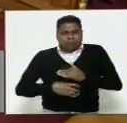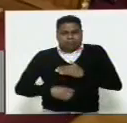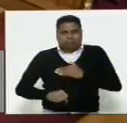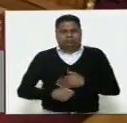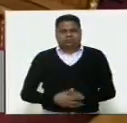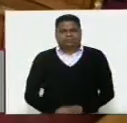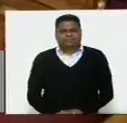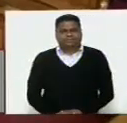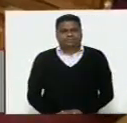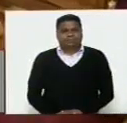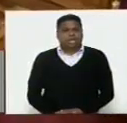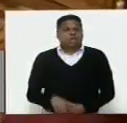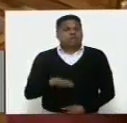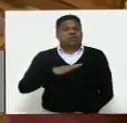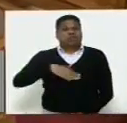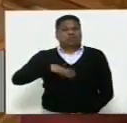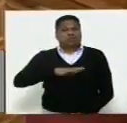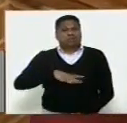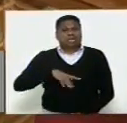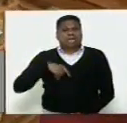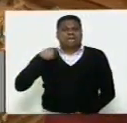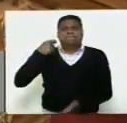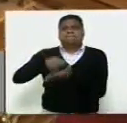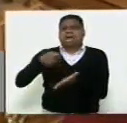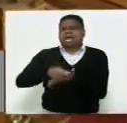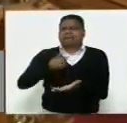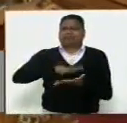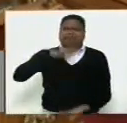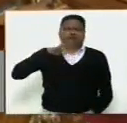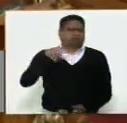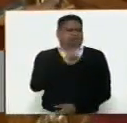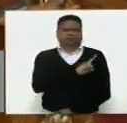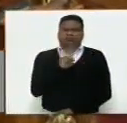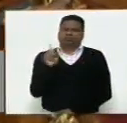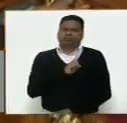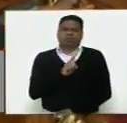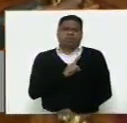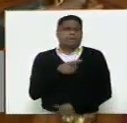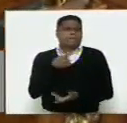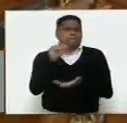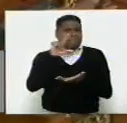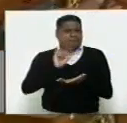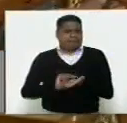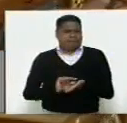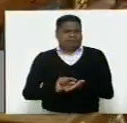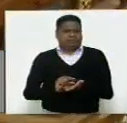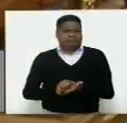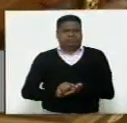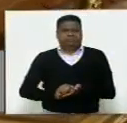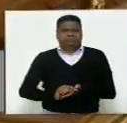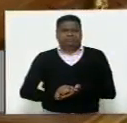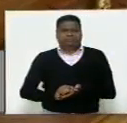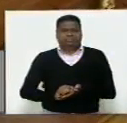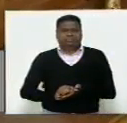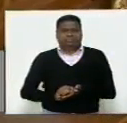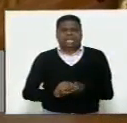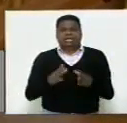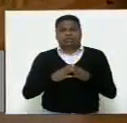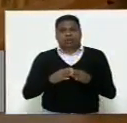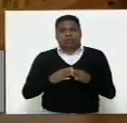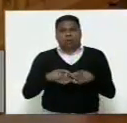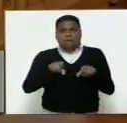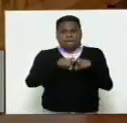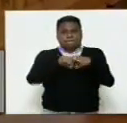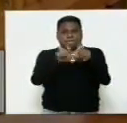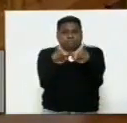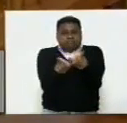se desmercantiliza el parto y se elimina la violencia obstétrica de las